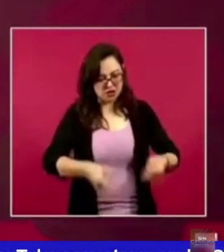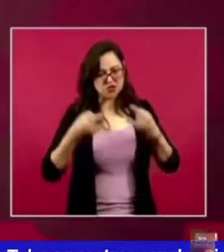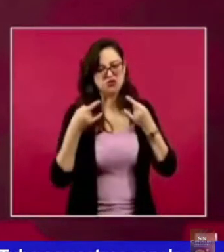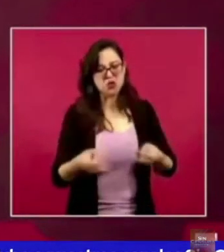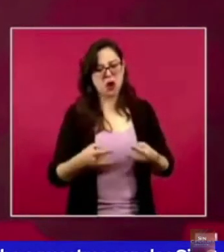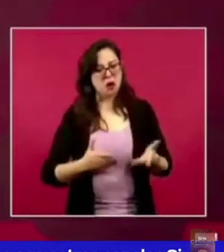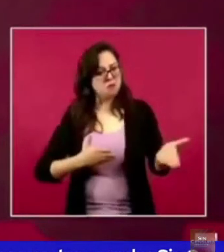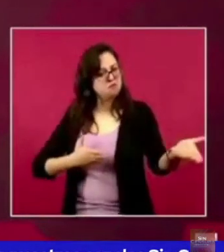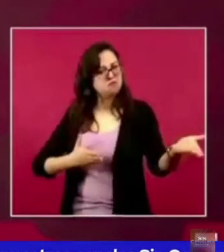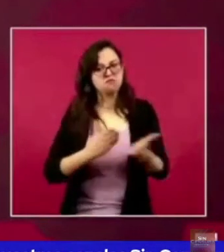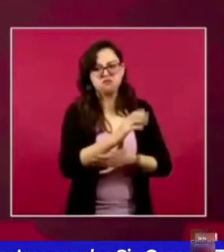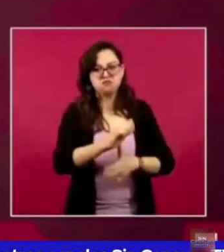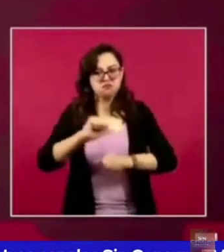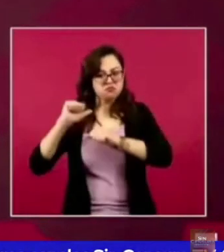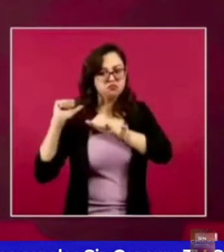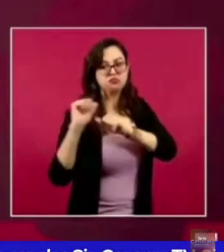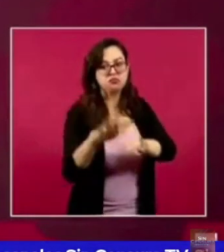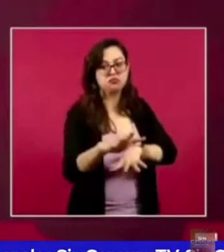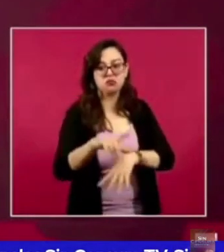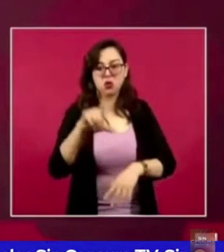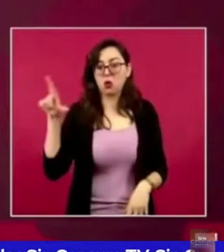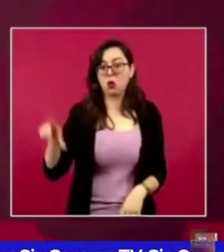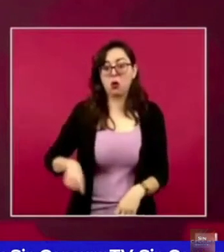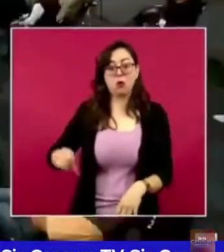Por ahí deben de estar todavía las imágenes.